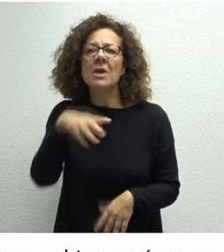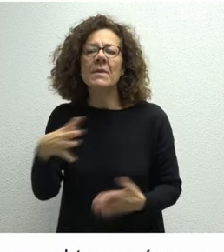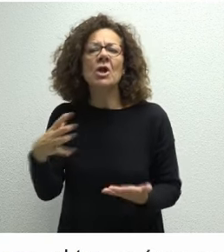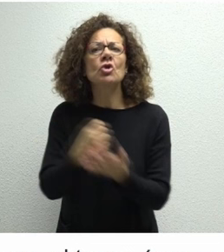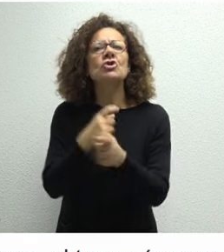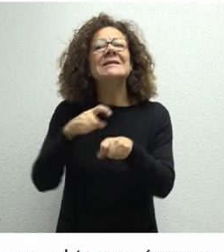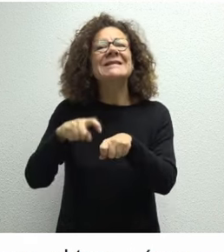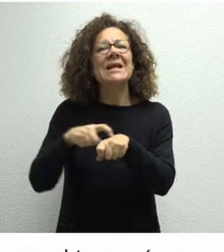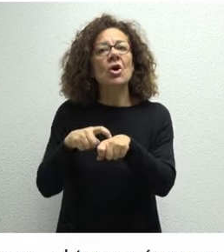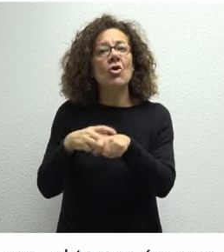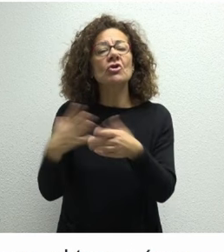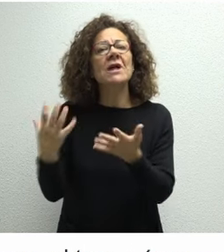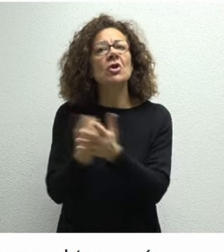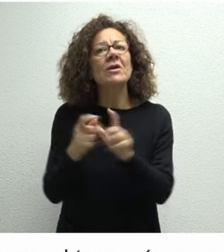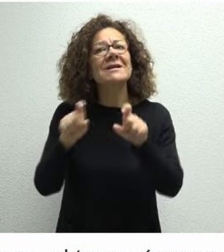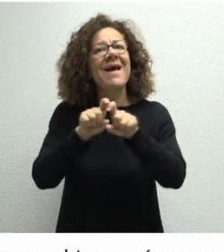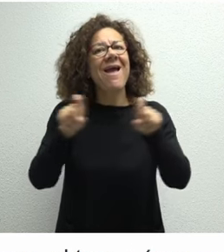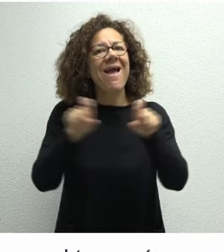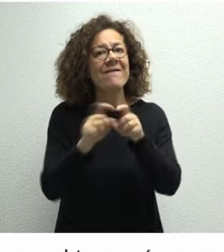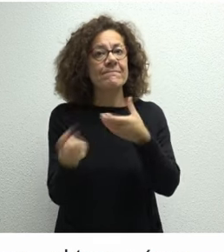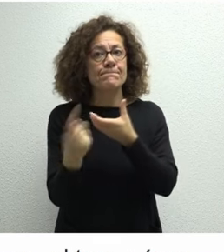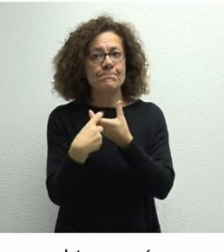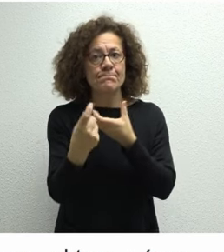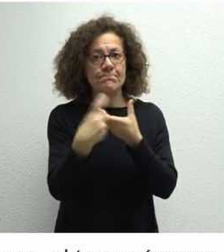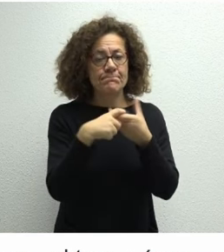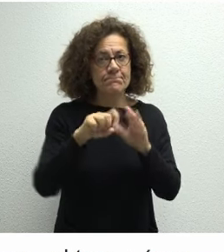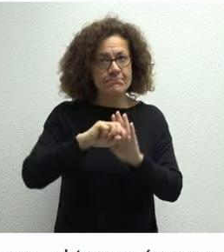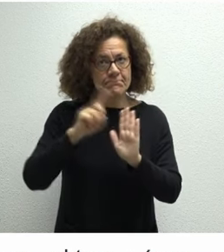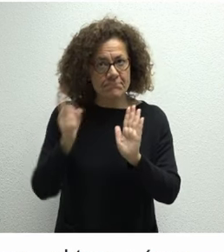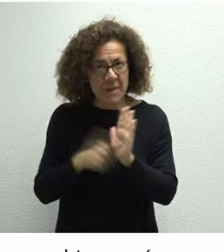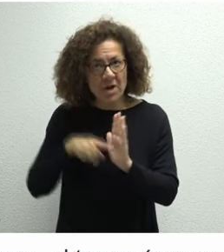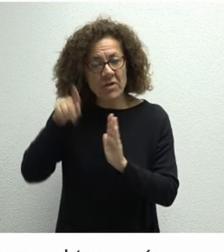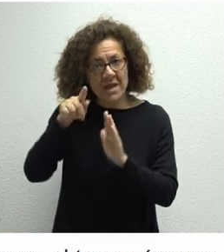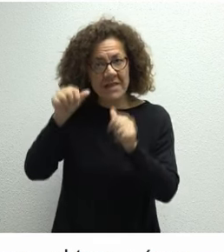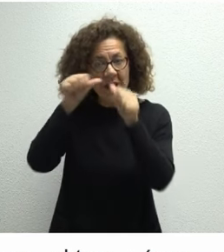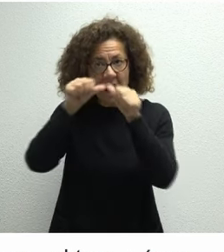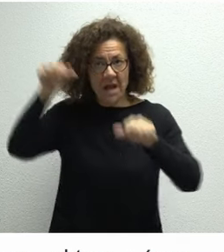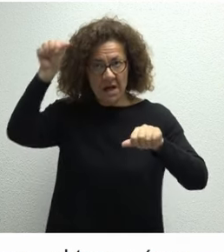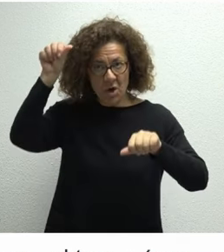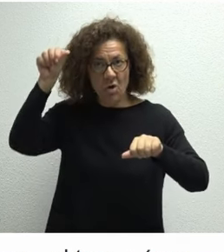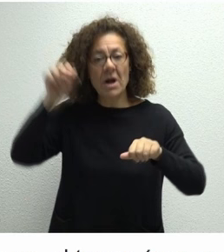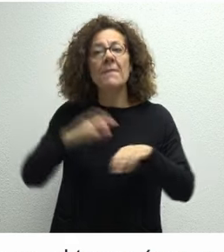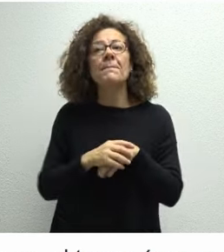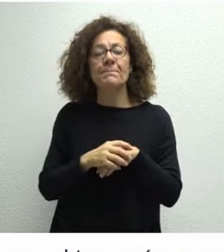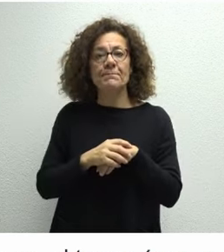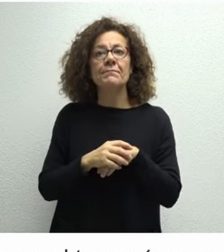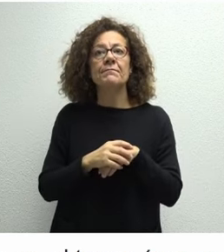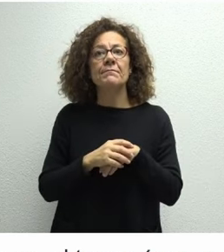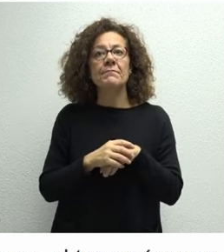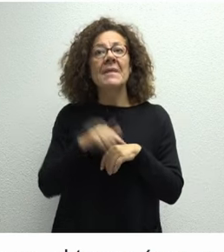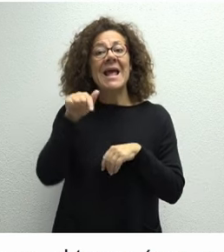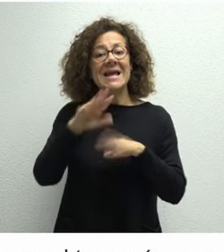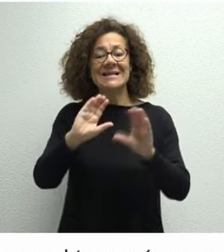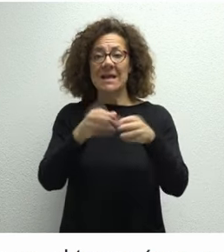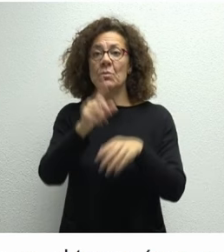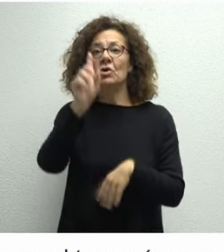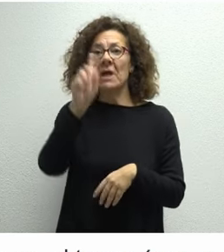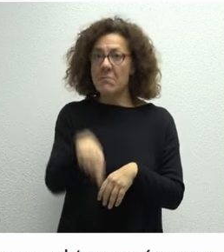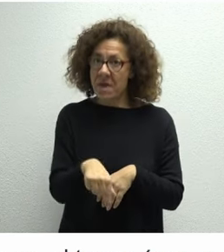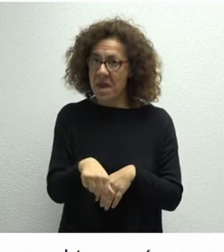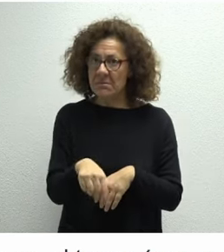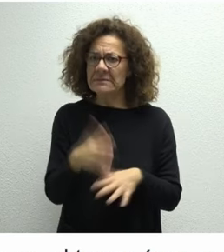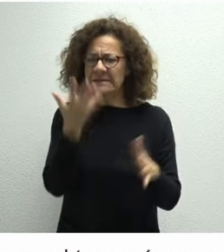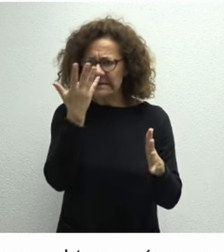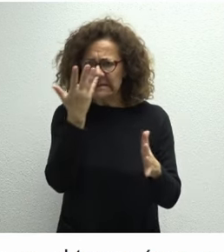psicólogos de todas las entidades miembro de de plena de ahí de La Rioja e este equipo también lleva